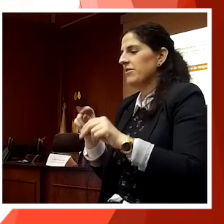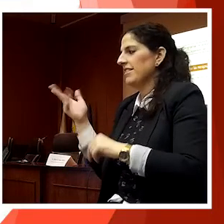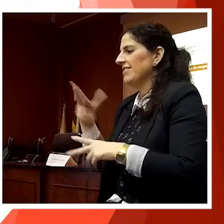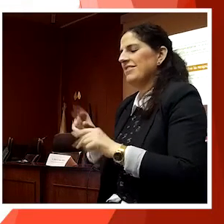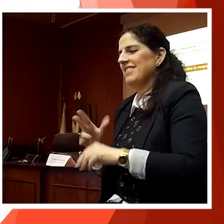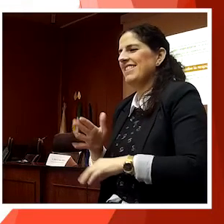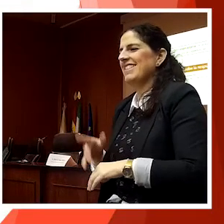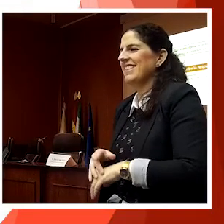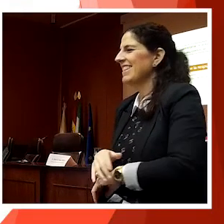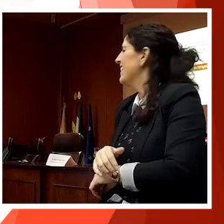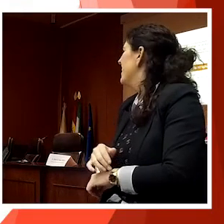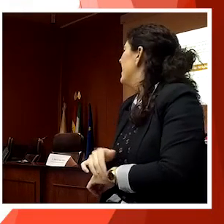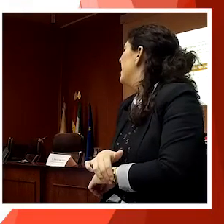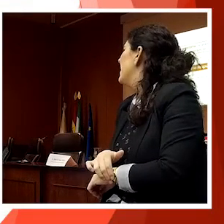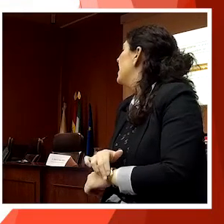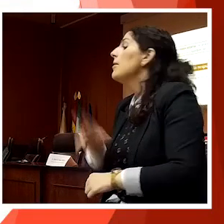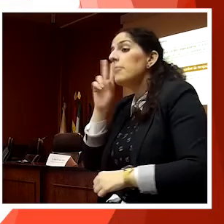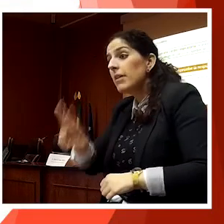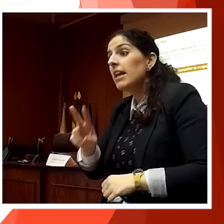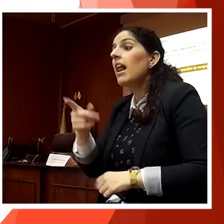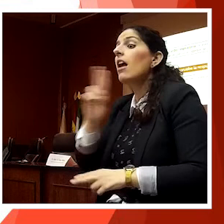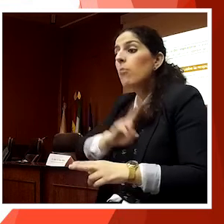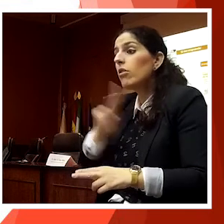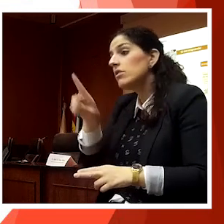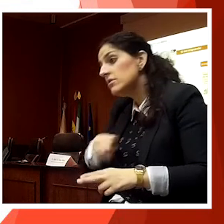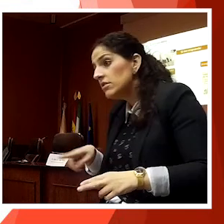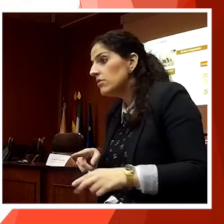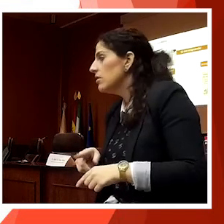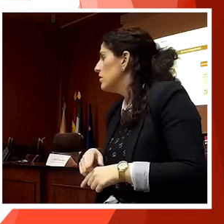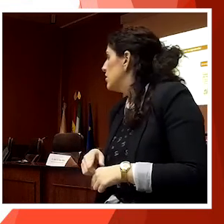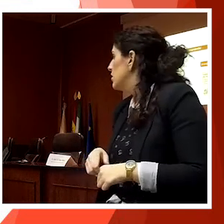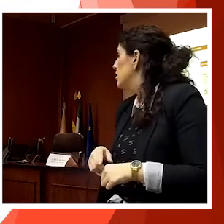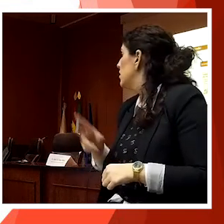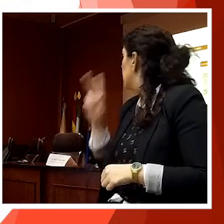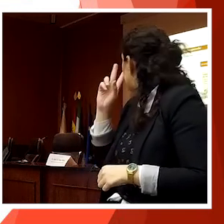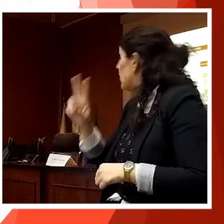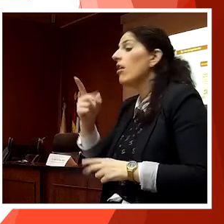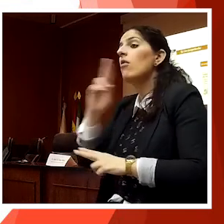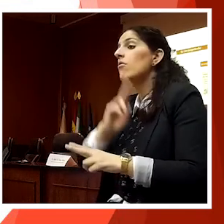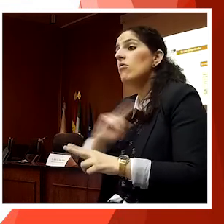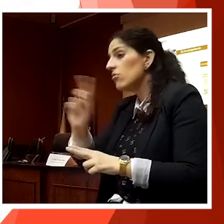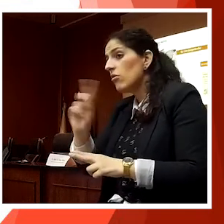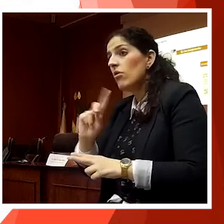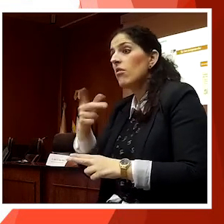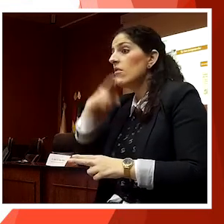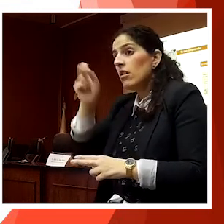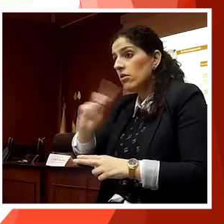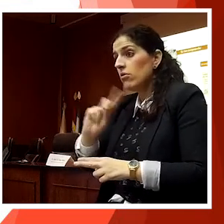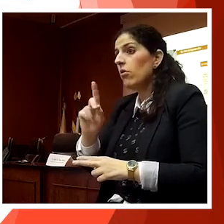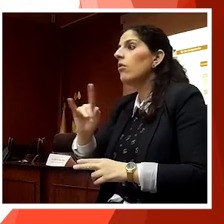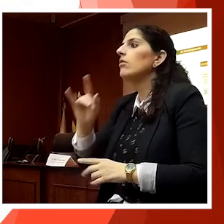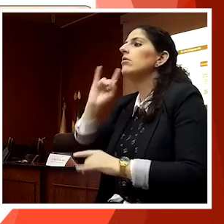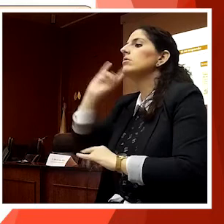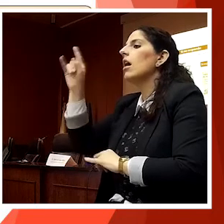segundos. Se comprueba si responde o no. Si no responde y no respira, se pide